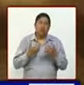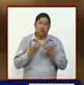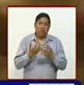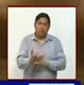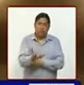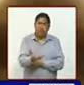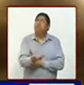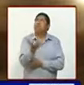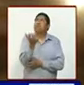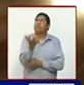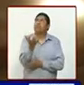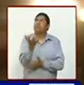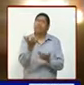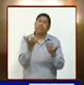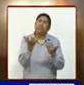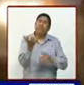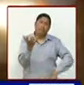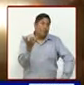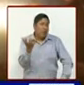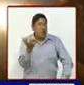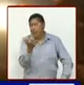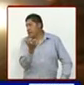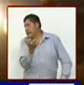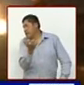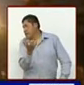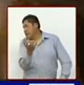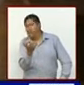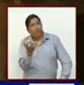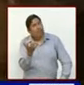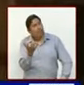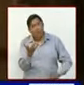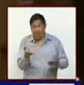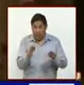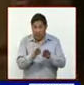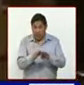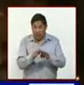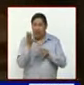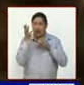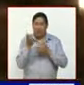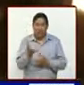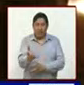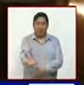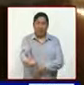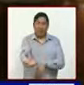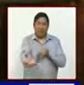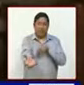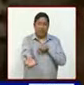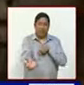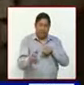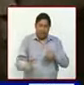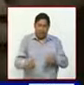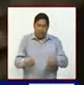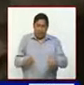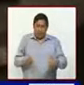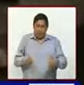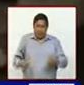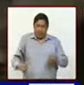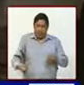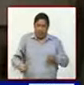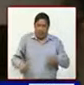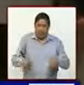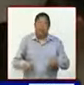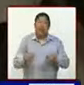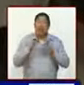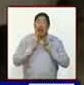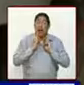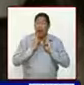maquinaria pesada que está trabajando todavía para precisamente dar estabilidad a la zona y evitar también que el río, que